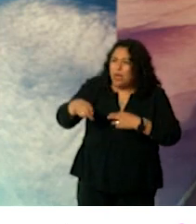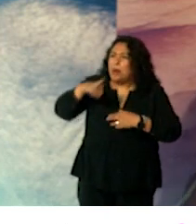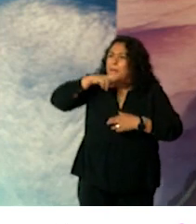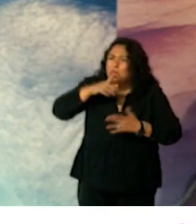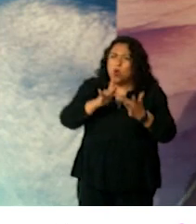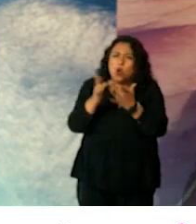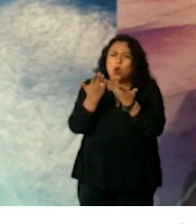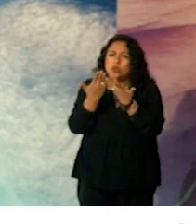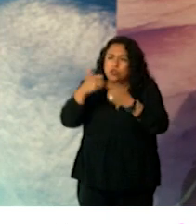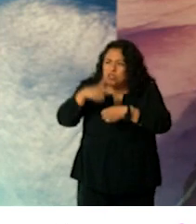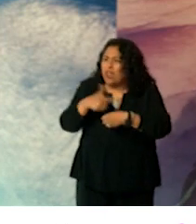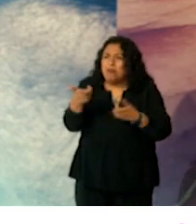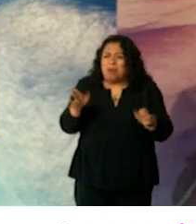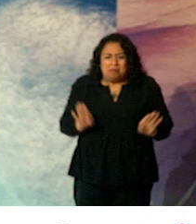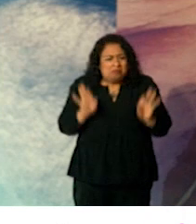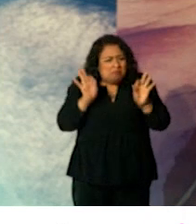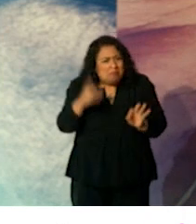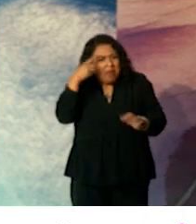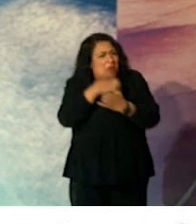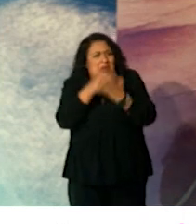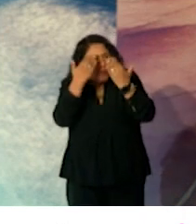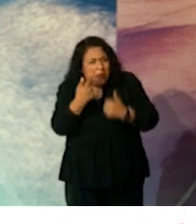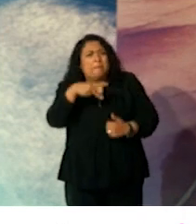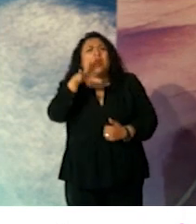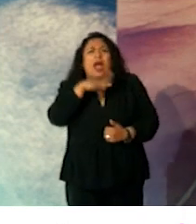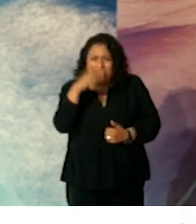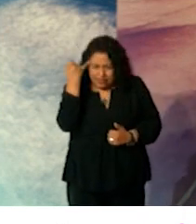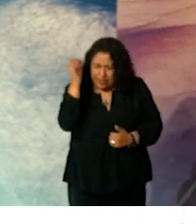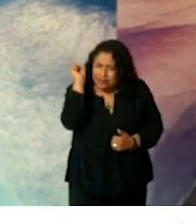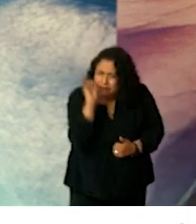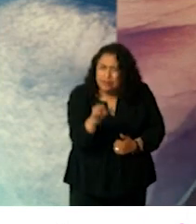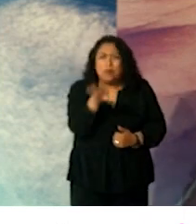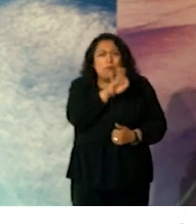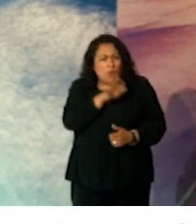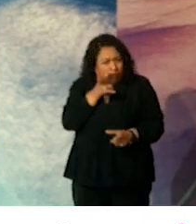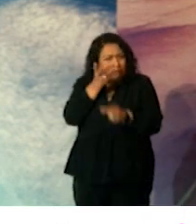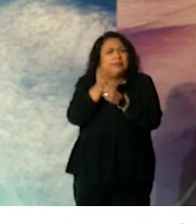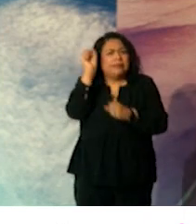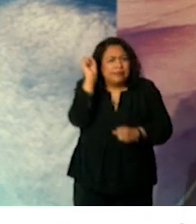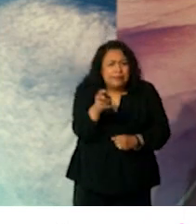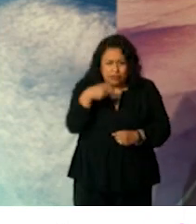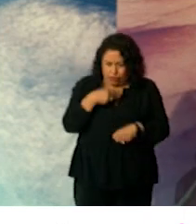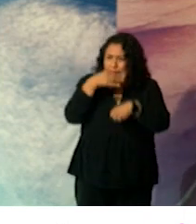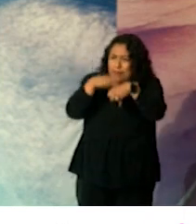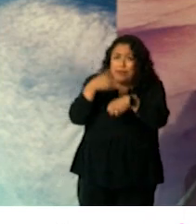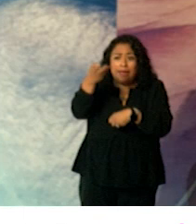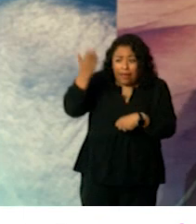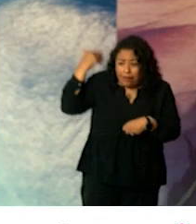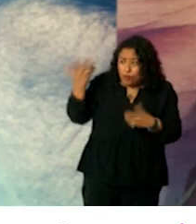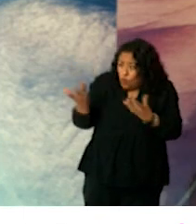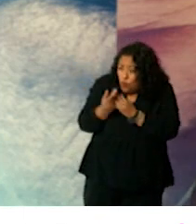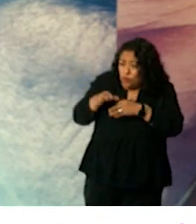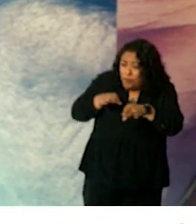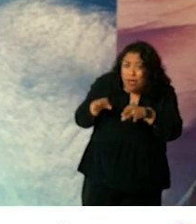tejido social y que no tienen las condiciones adecuadas para la educación, pero que sí tienen ideas y que sí pueden implementar. Y eso se los digo porque hemos trabajado con